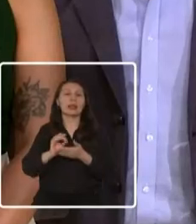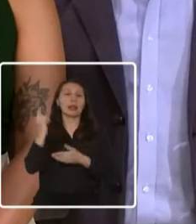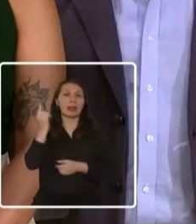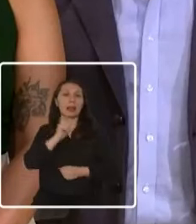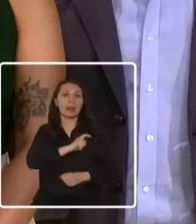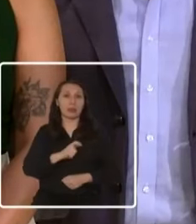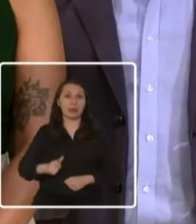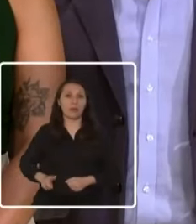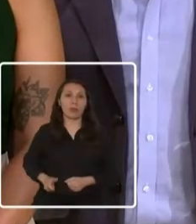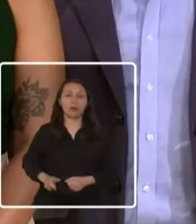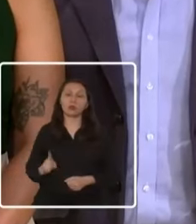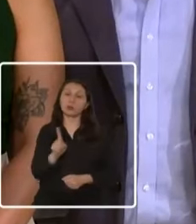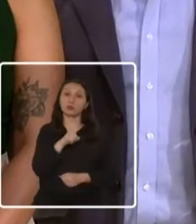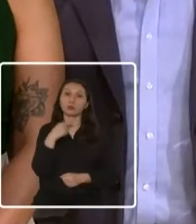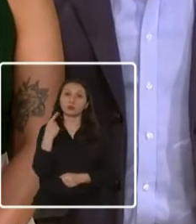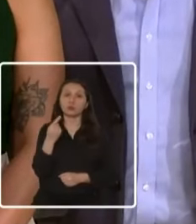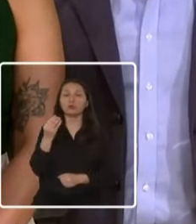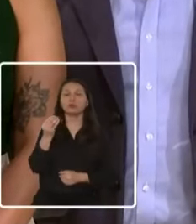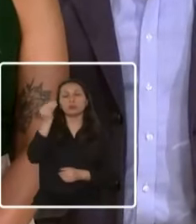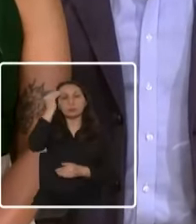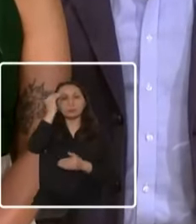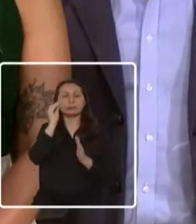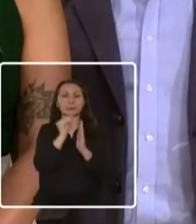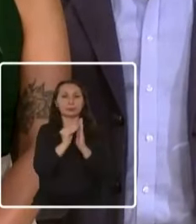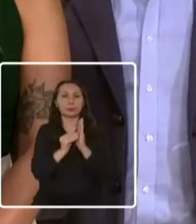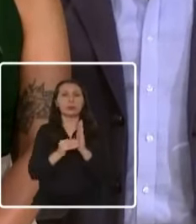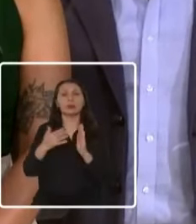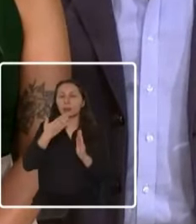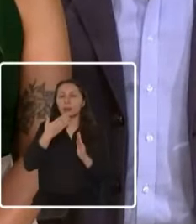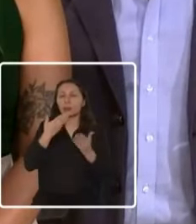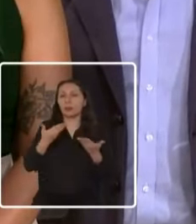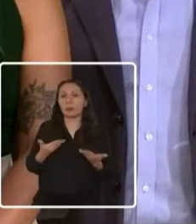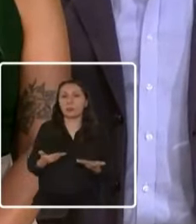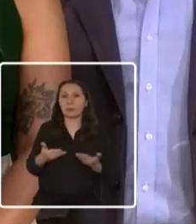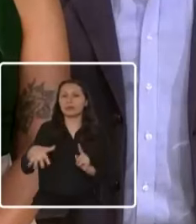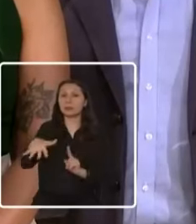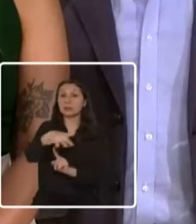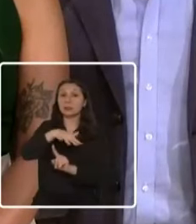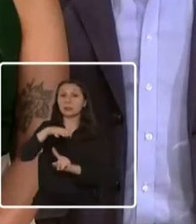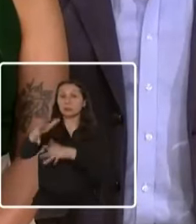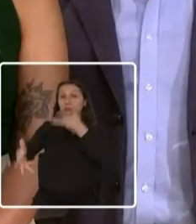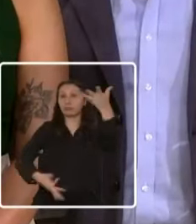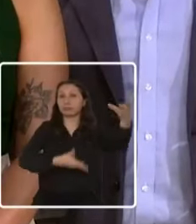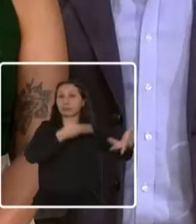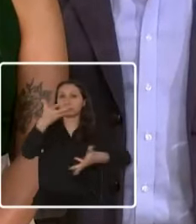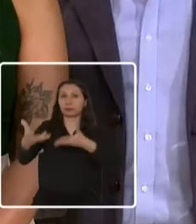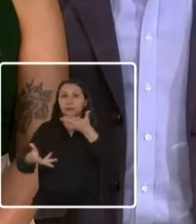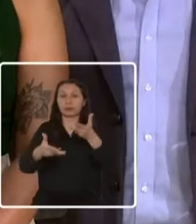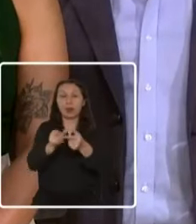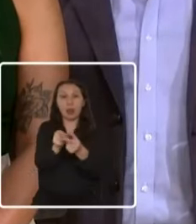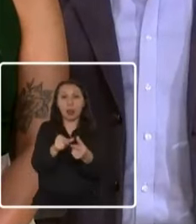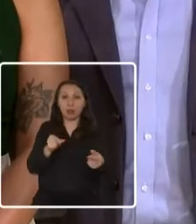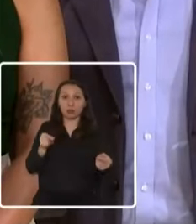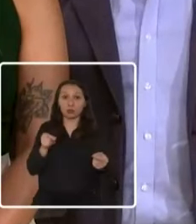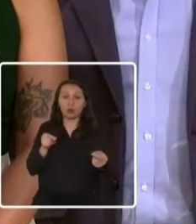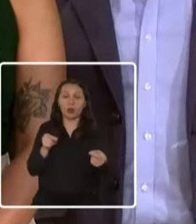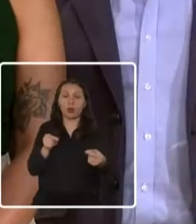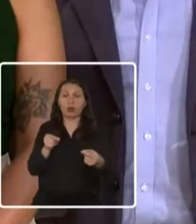Gobierno, que hemos considerado, producto de que la situación de los incendios a nivel